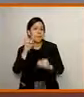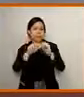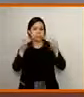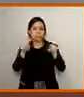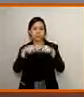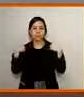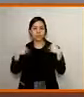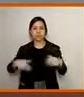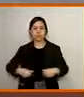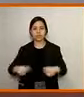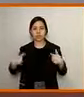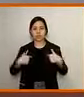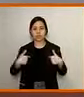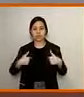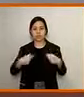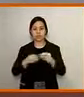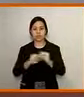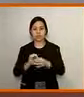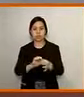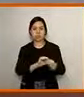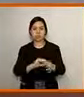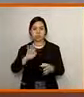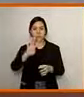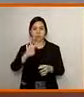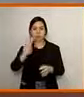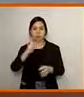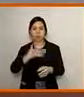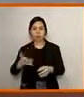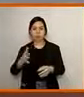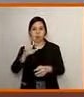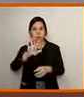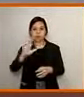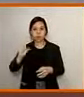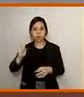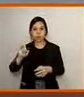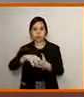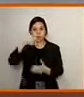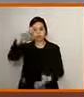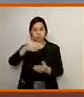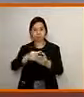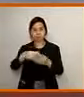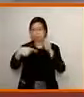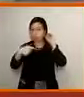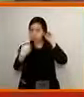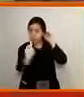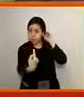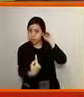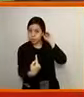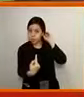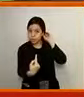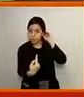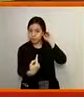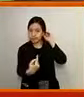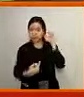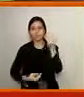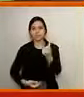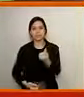ubicar por el pecho, números relacionados el 37 y el 51. Vamos a aumentar tu dinero con más uno.